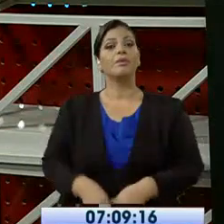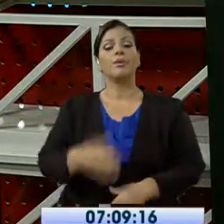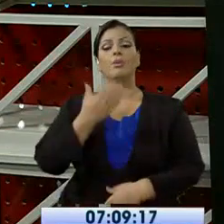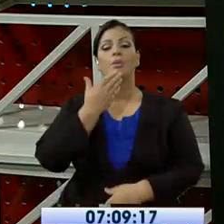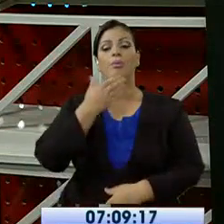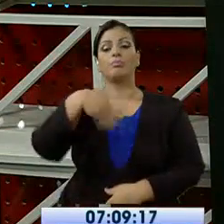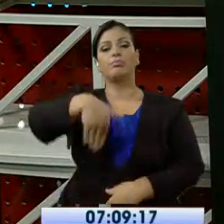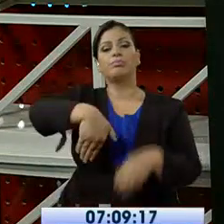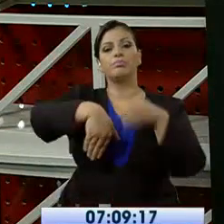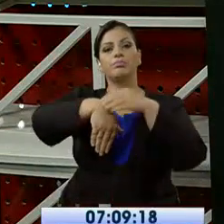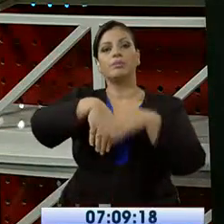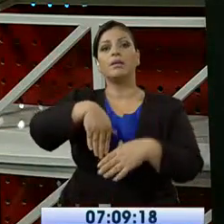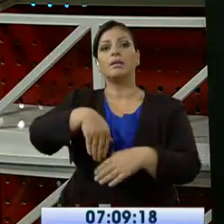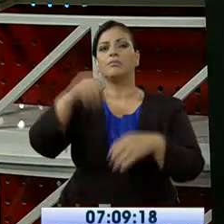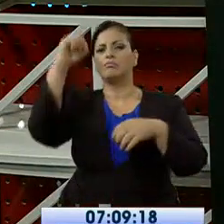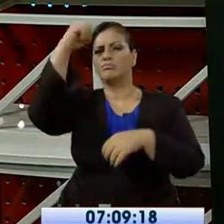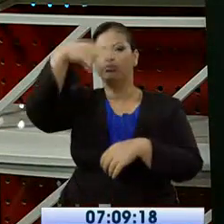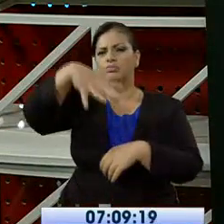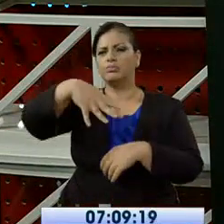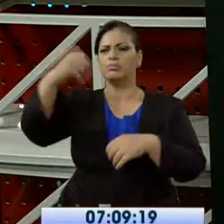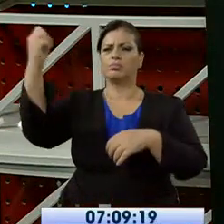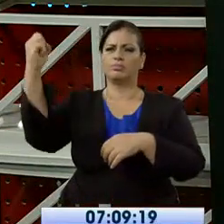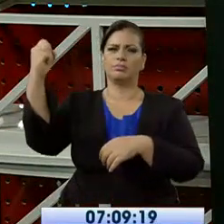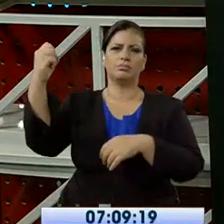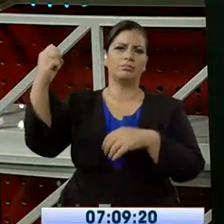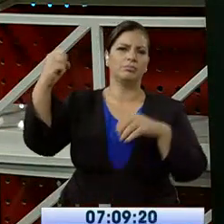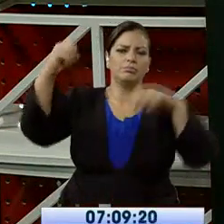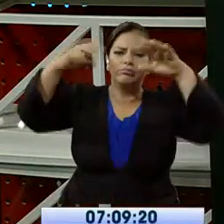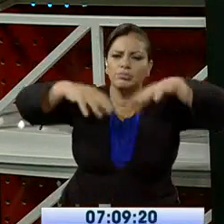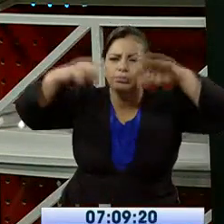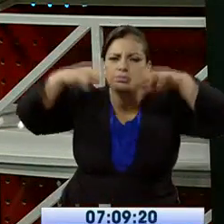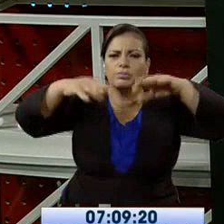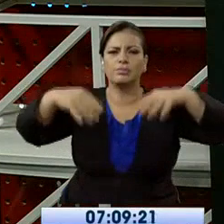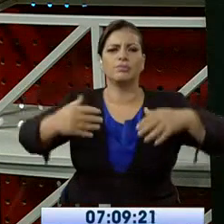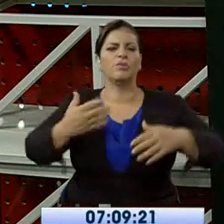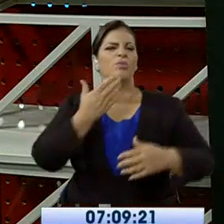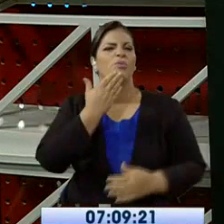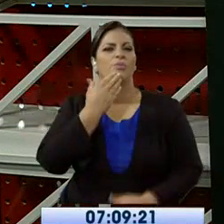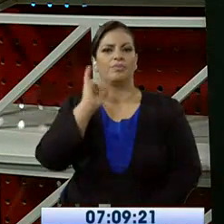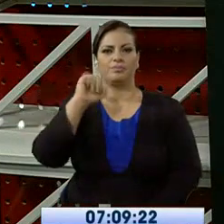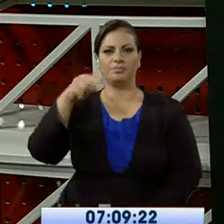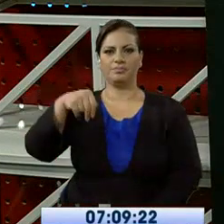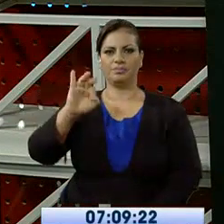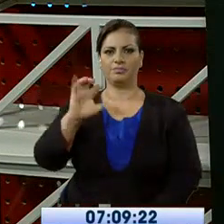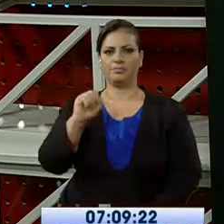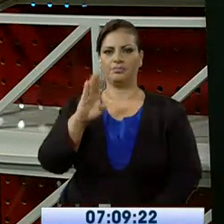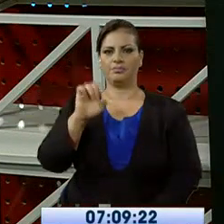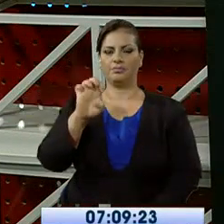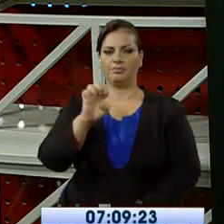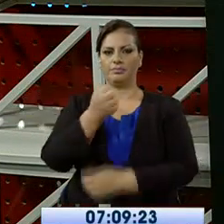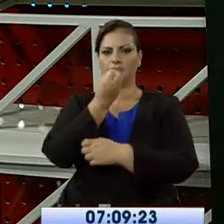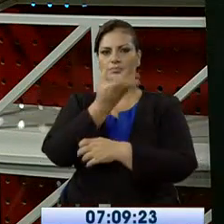diversas partes del continente americano. En la siguiente cápsula informativa, gracias a Infobae. Atención.